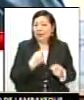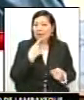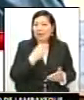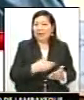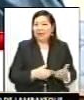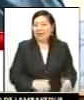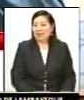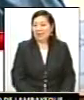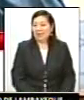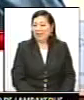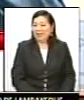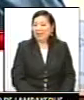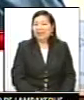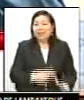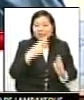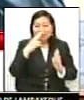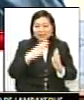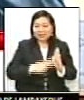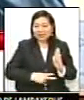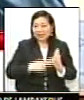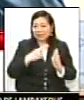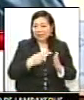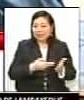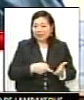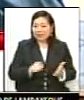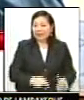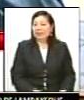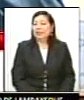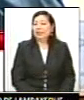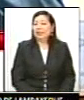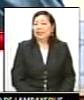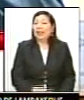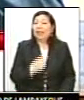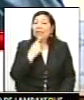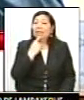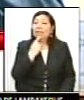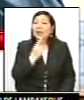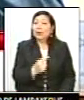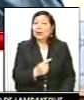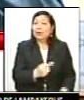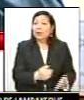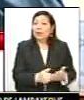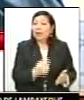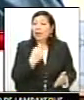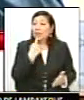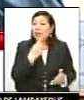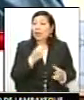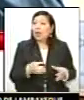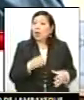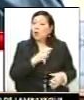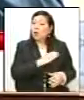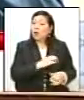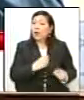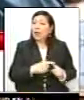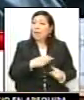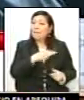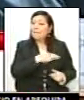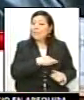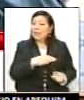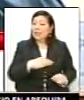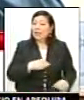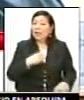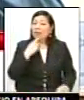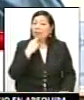la procedencia porque de la revisión de los argumentos expuestos de las numerosas denuncias presentadas, se ha advertido que la conducta del exministro del Interior